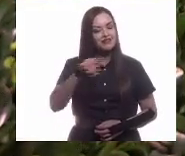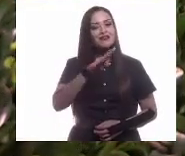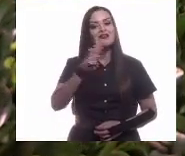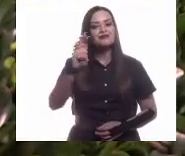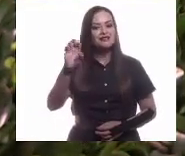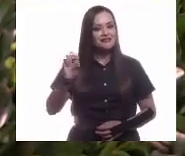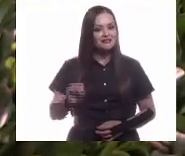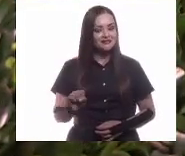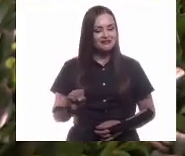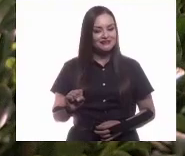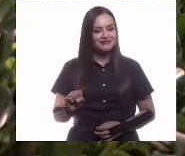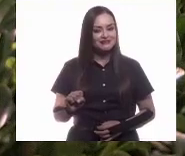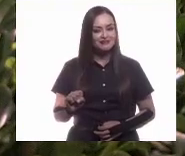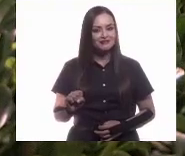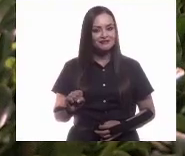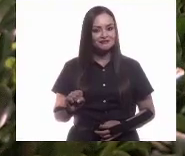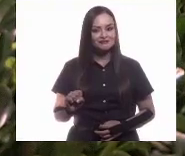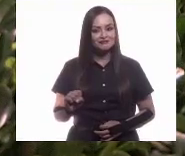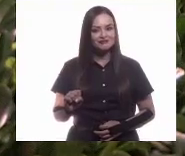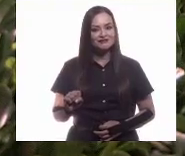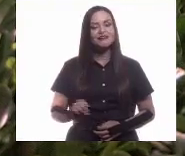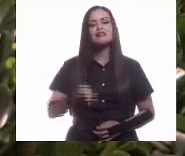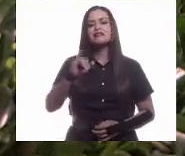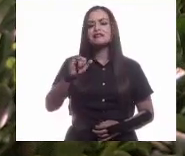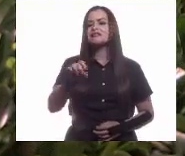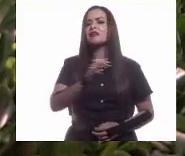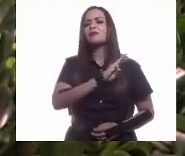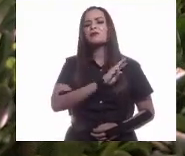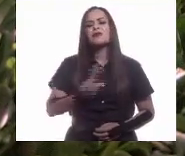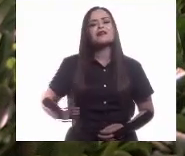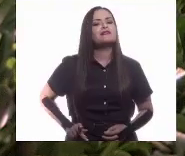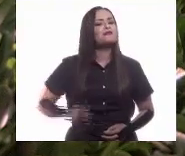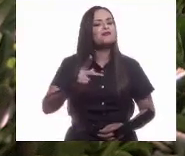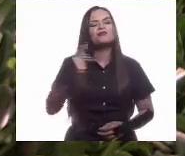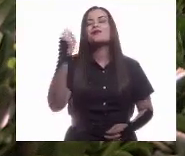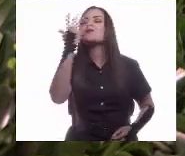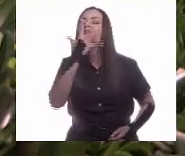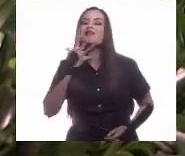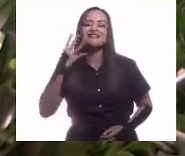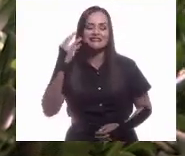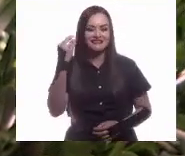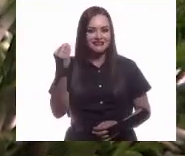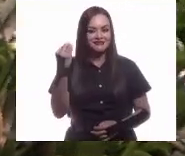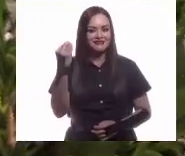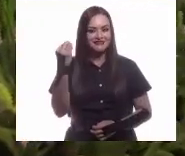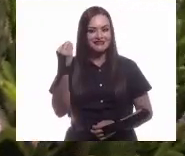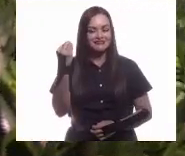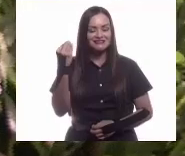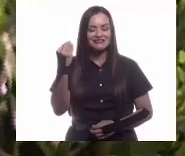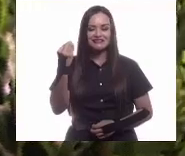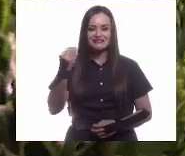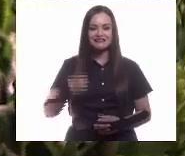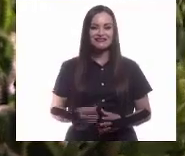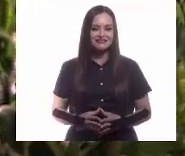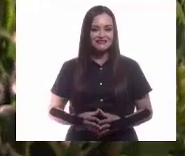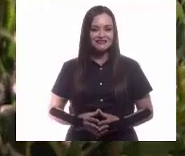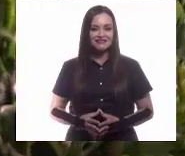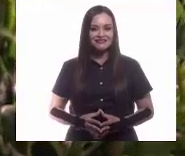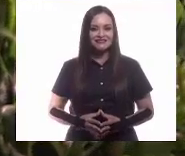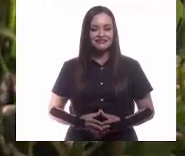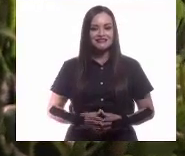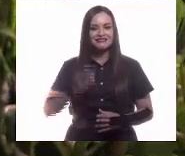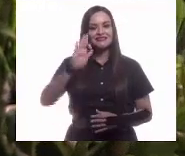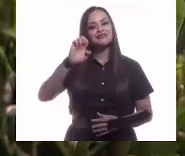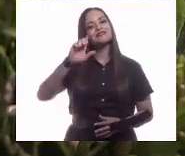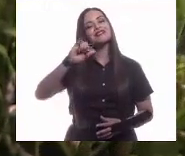quien gobierna un municipio de bellezas extraordinarias y de gente también muy destacada, José Felipe